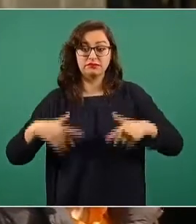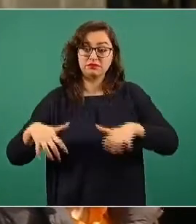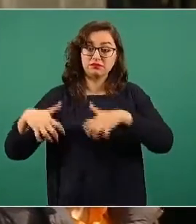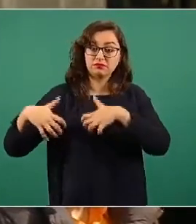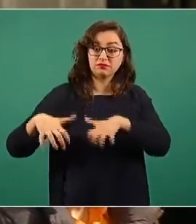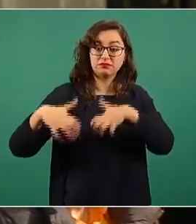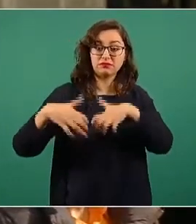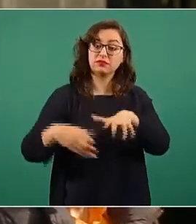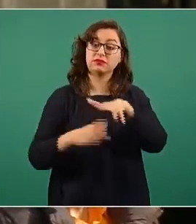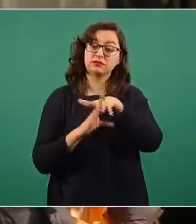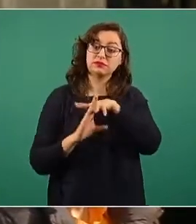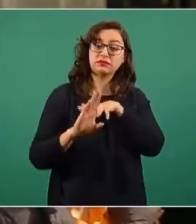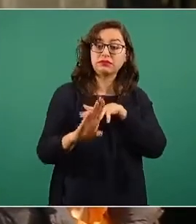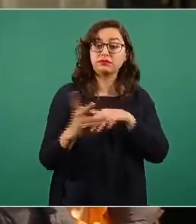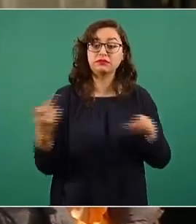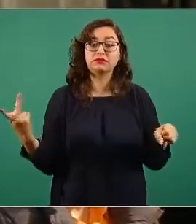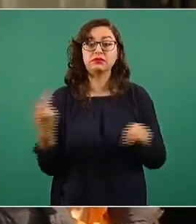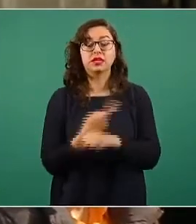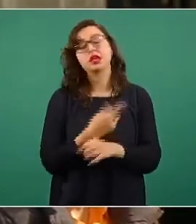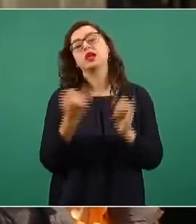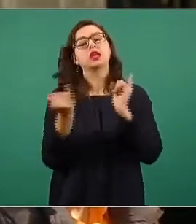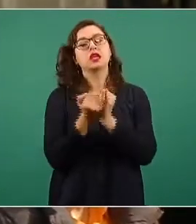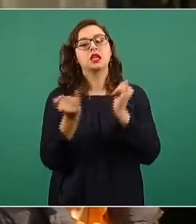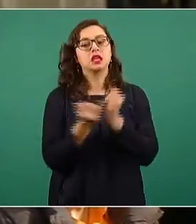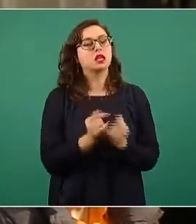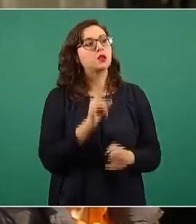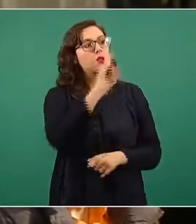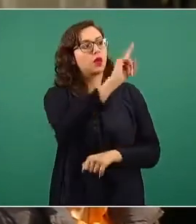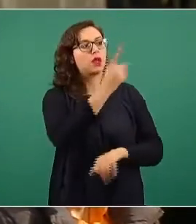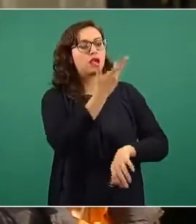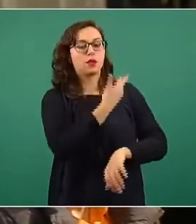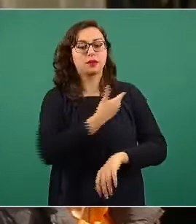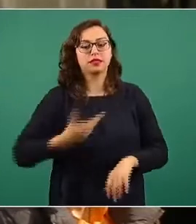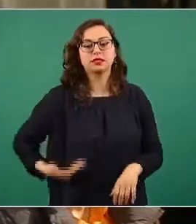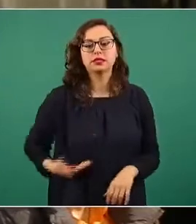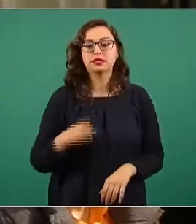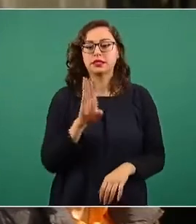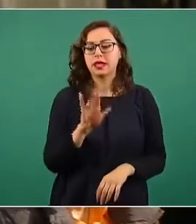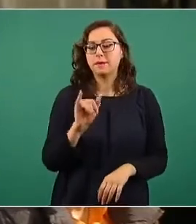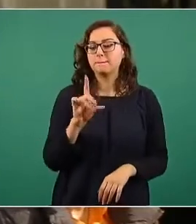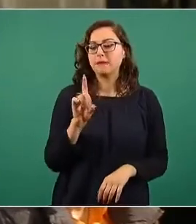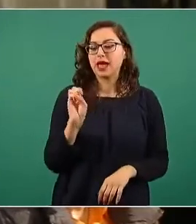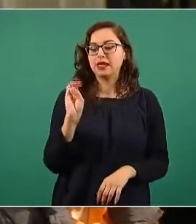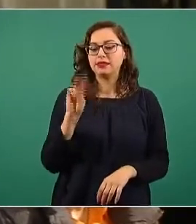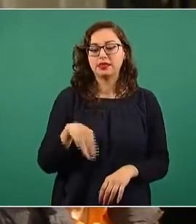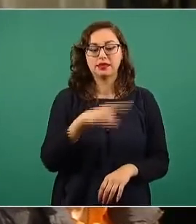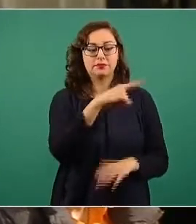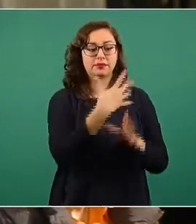los comentarios del presidente de Estados Unidos, Joe Biden, en atención a que